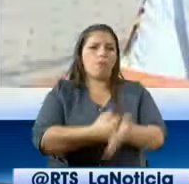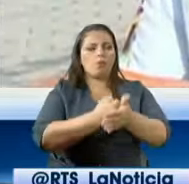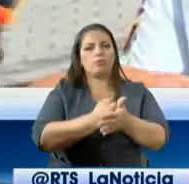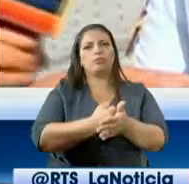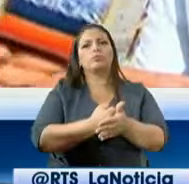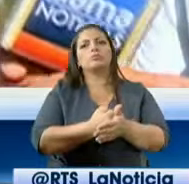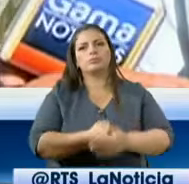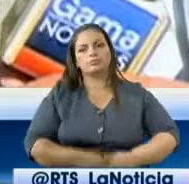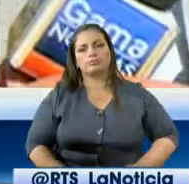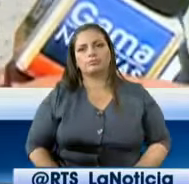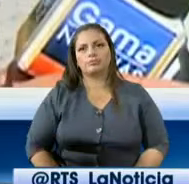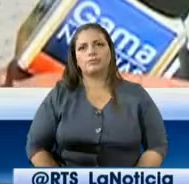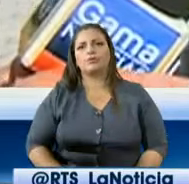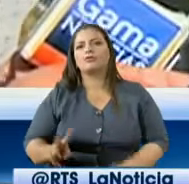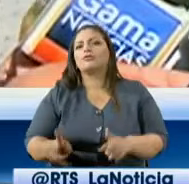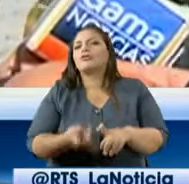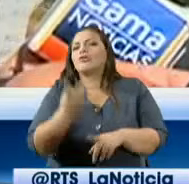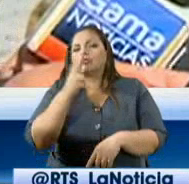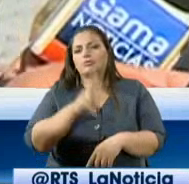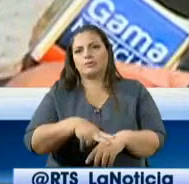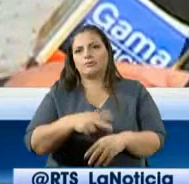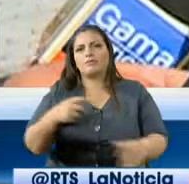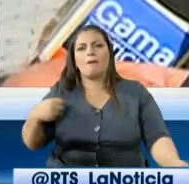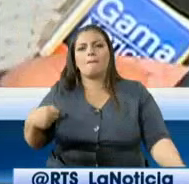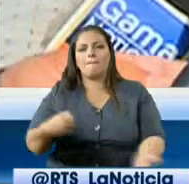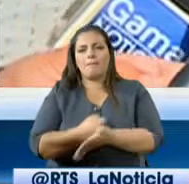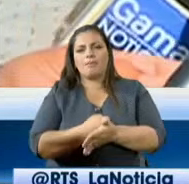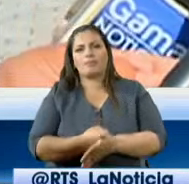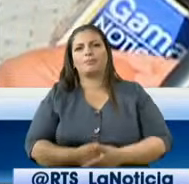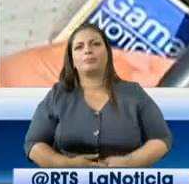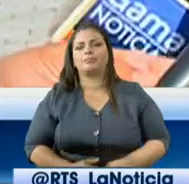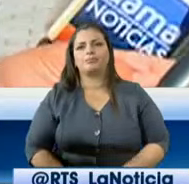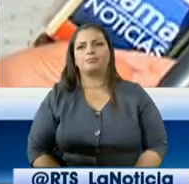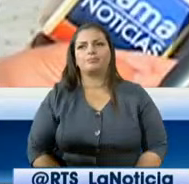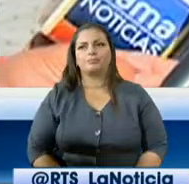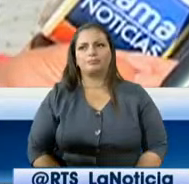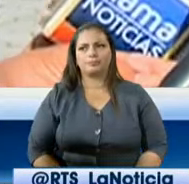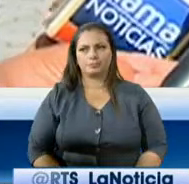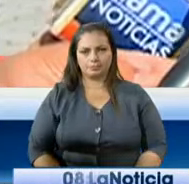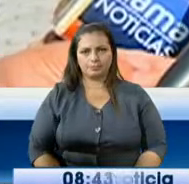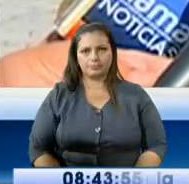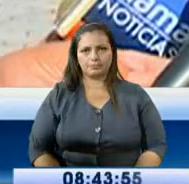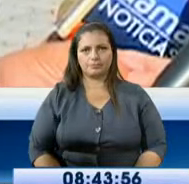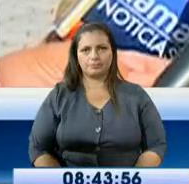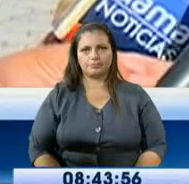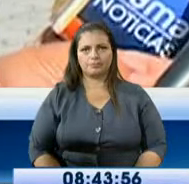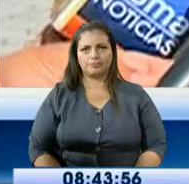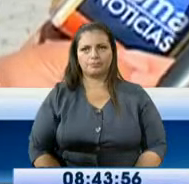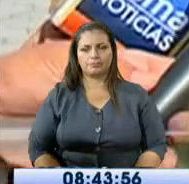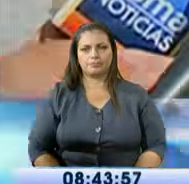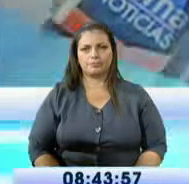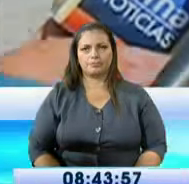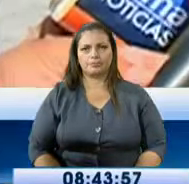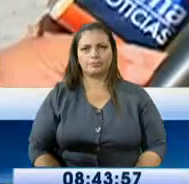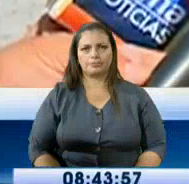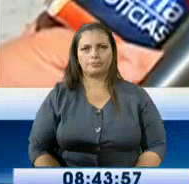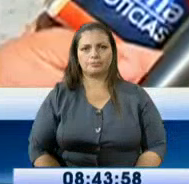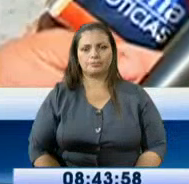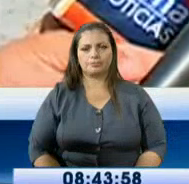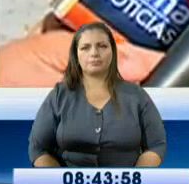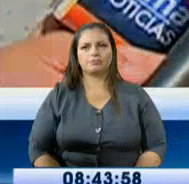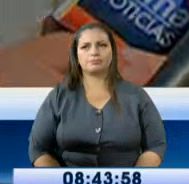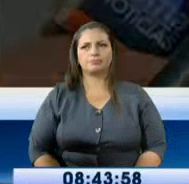pista aparentemente por el exceso de velocidad, aparentemente. Por eso es lo que arriba hasta la casa y ahí se vuelca y se estrella contra el mismo domicilio